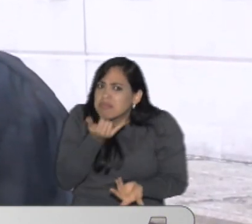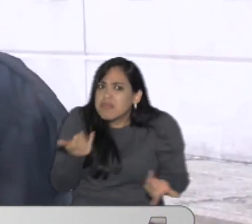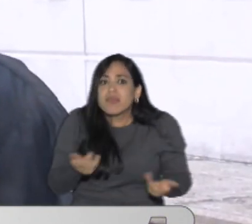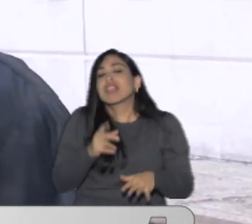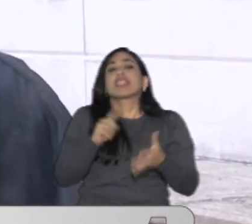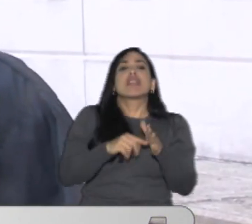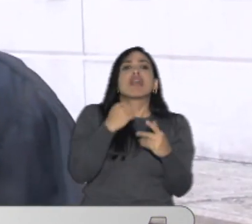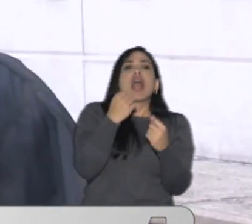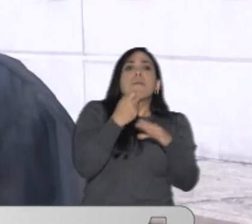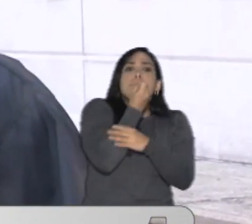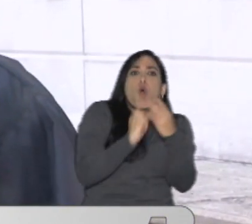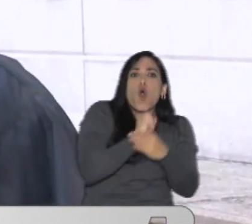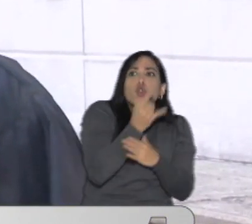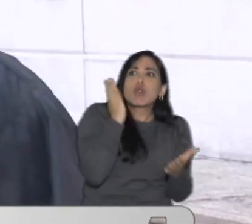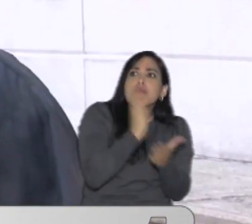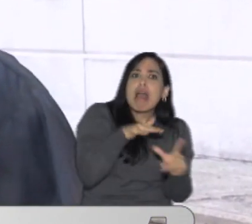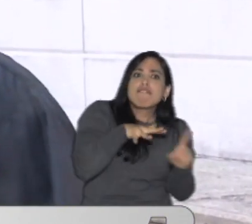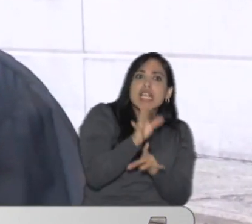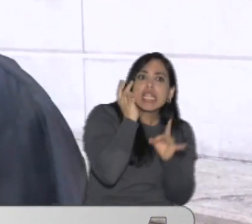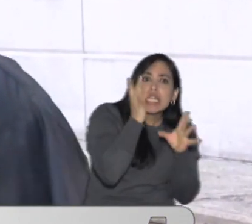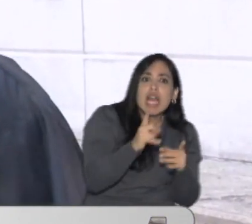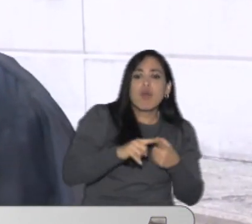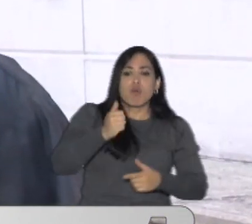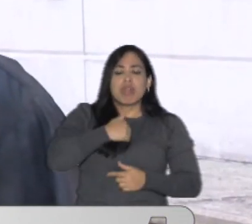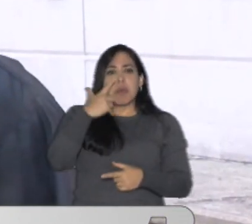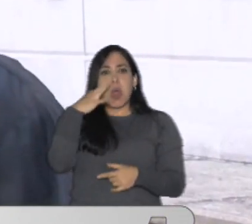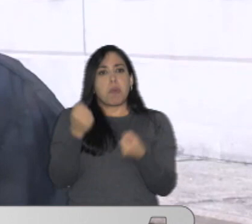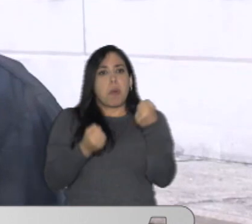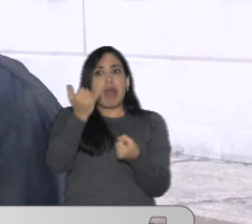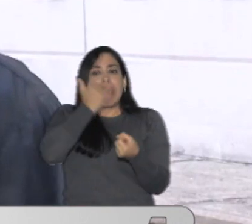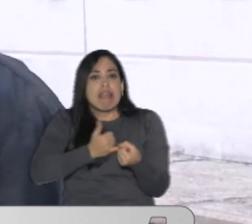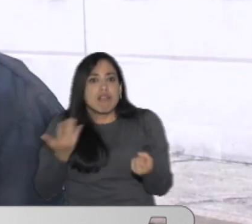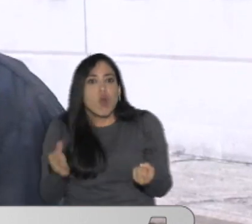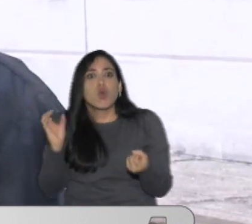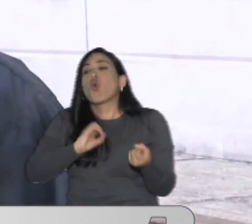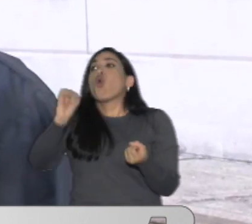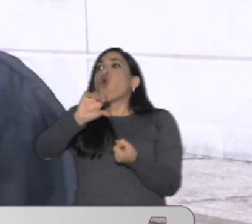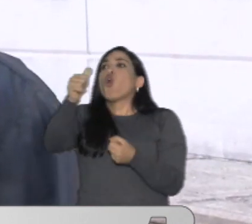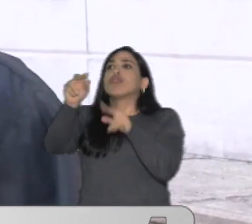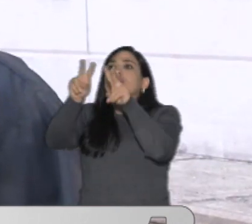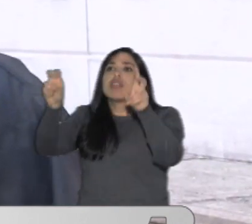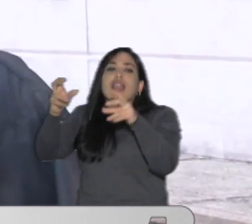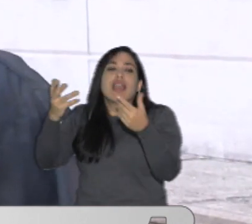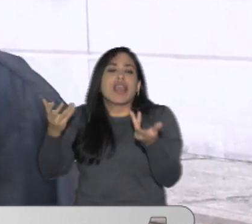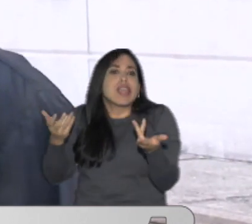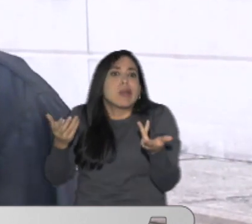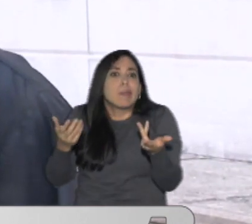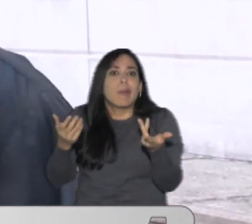a una falla mecánica, a una falla humana, o hay alguna dificultad con el tema ocasionado por